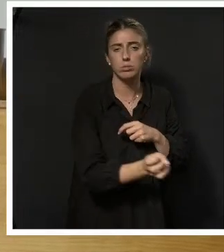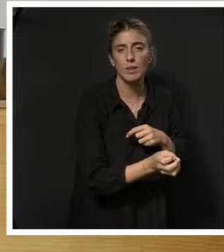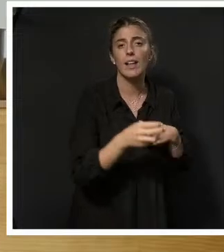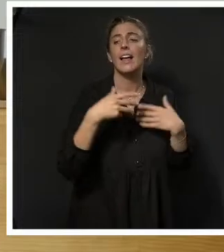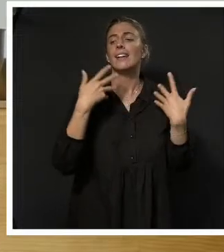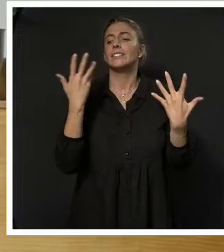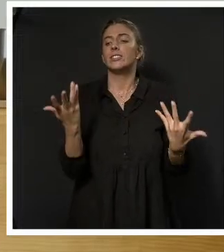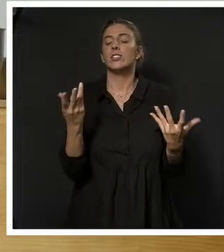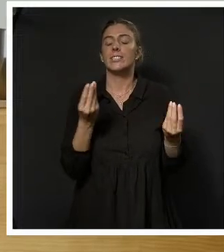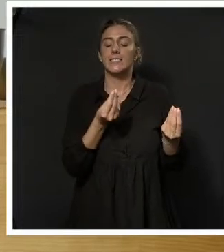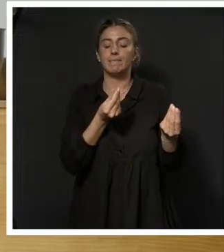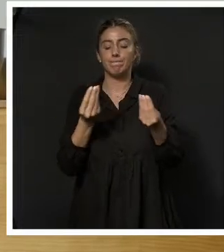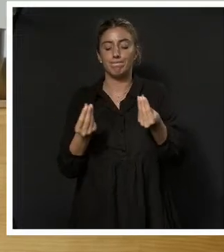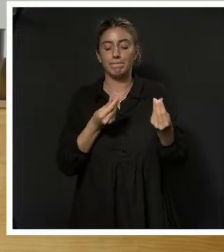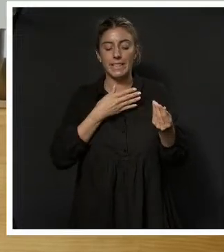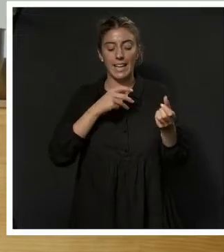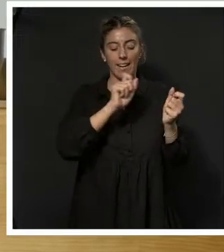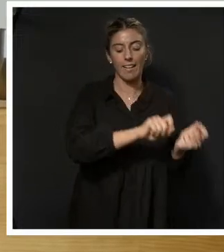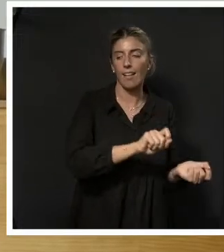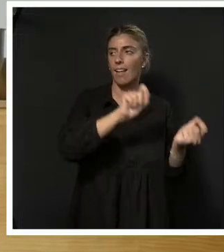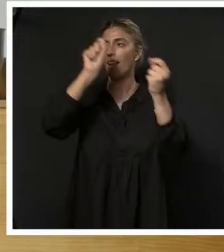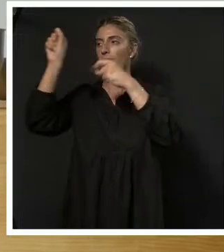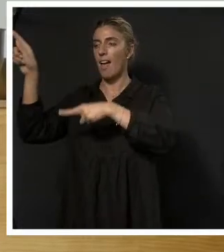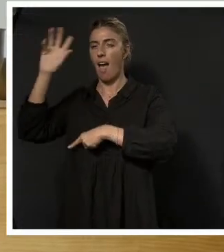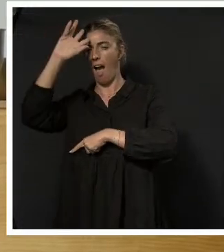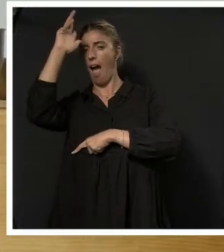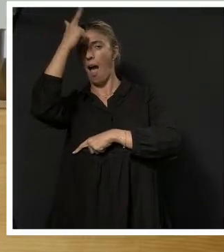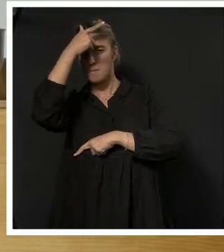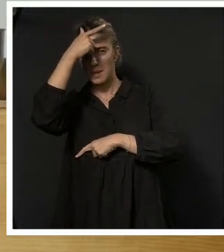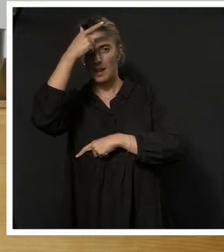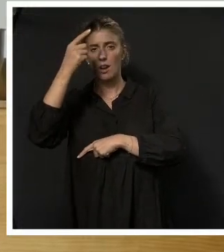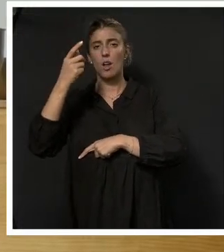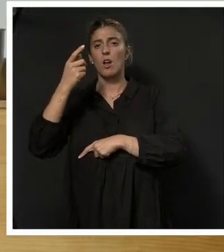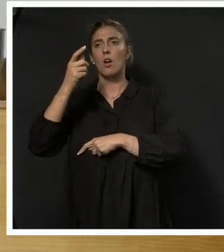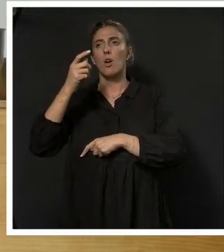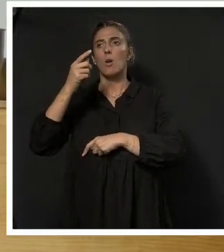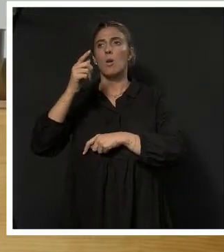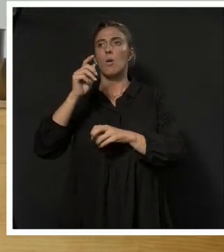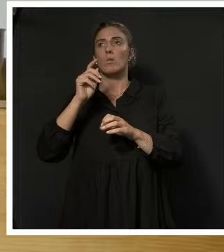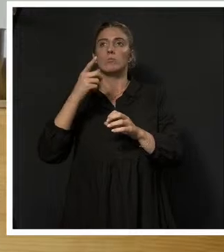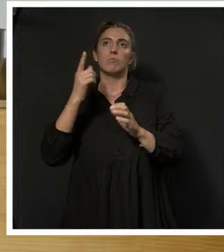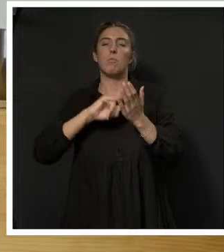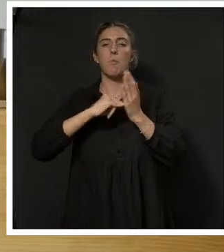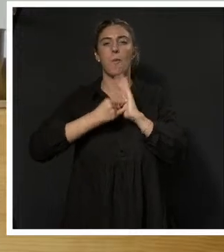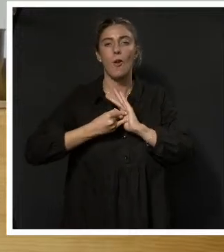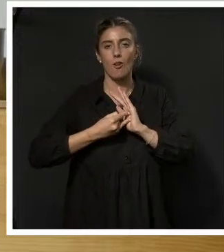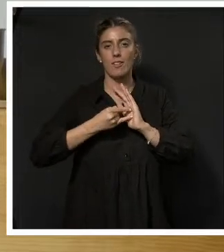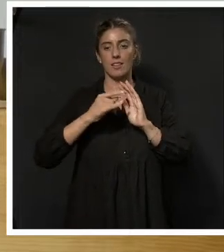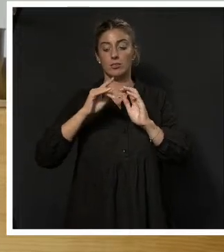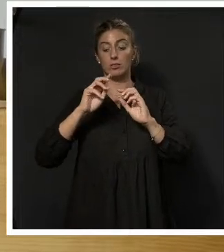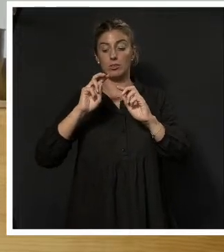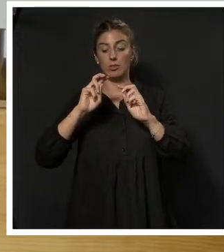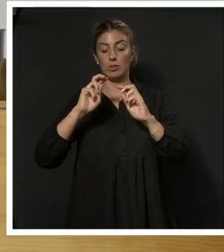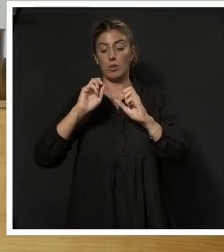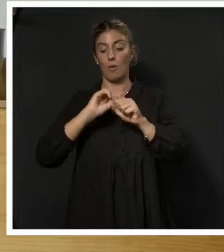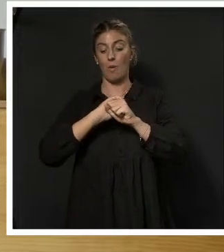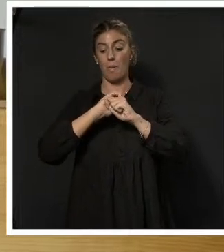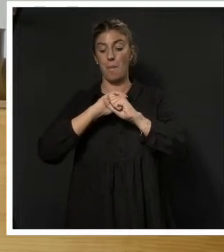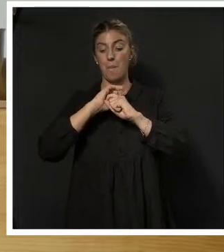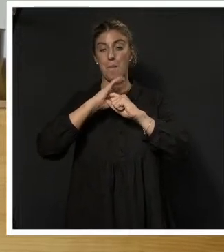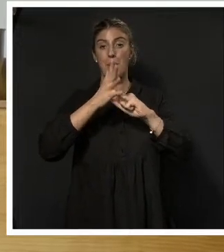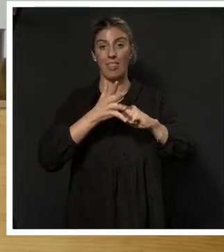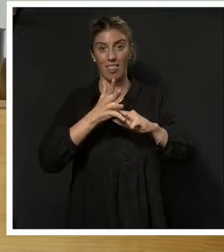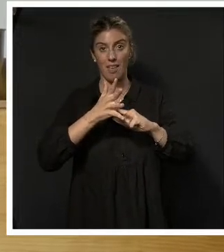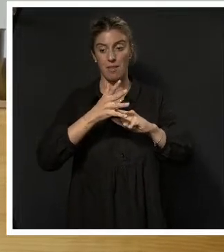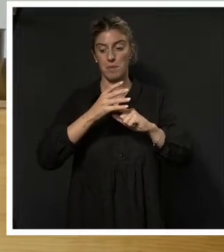entonces un proyecto que fue muy bonito muy ilusionante Steven con él Hasta pandemia la verdad es que ahora